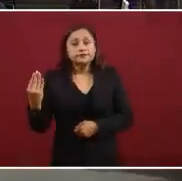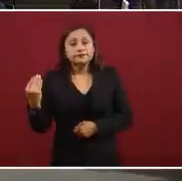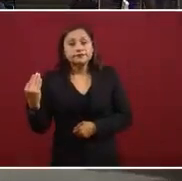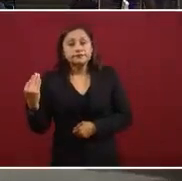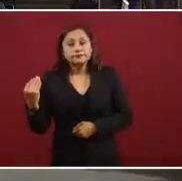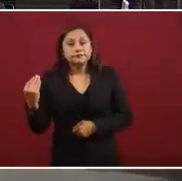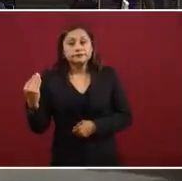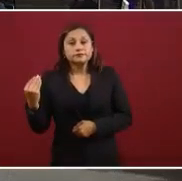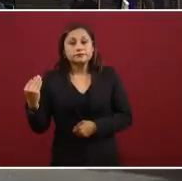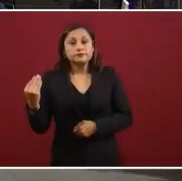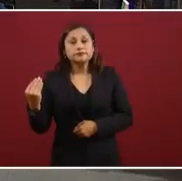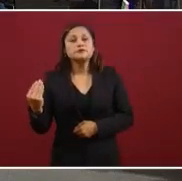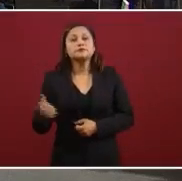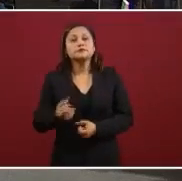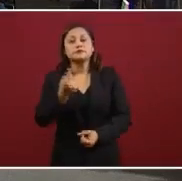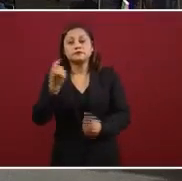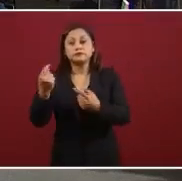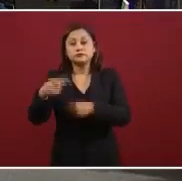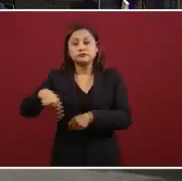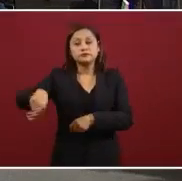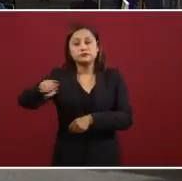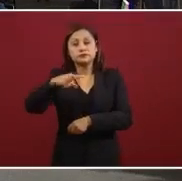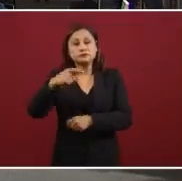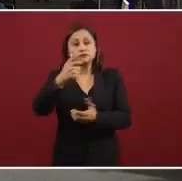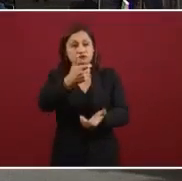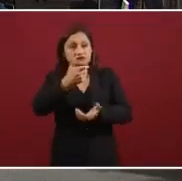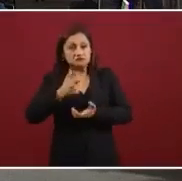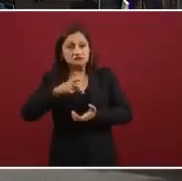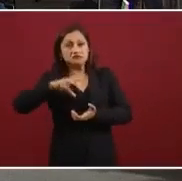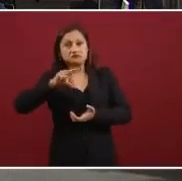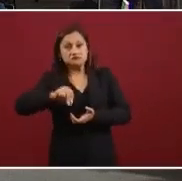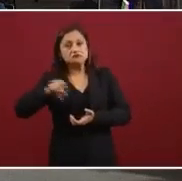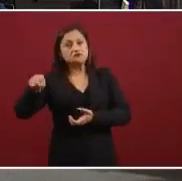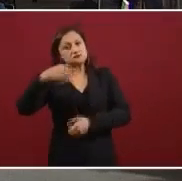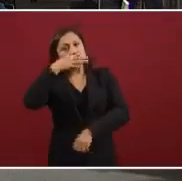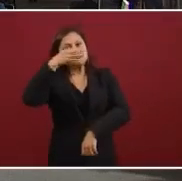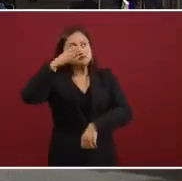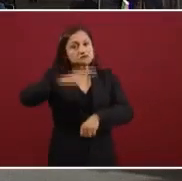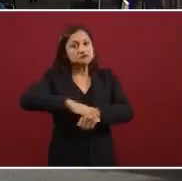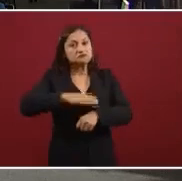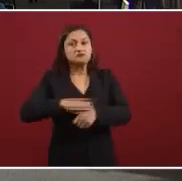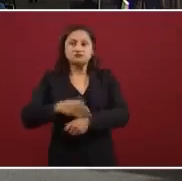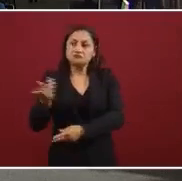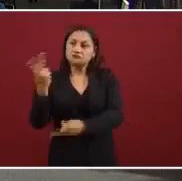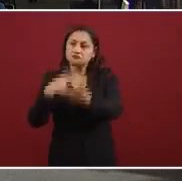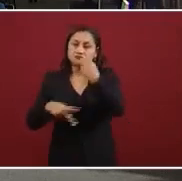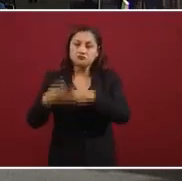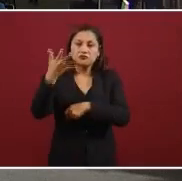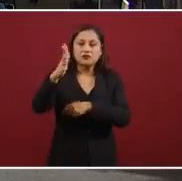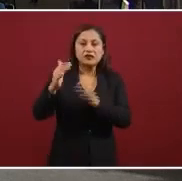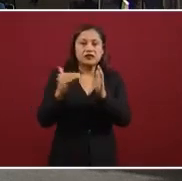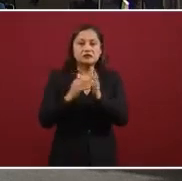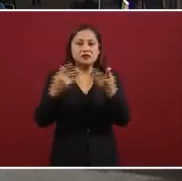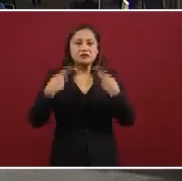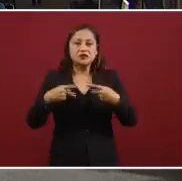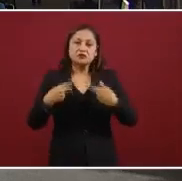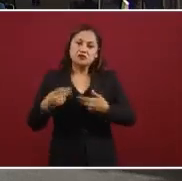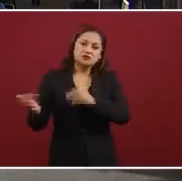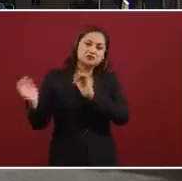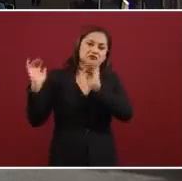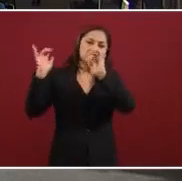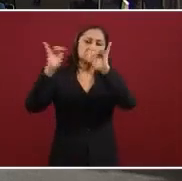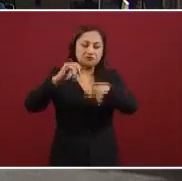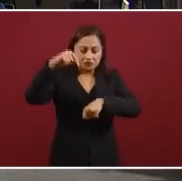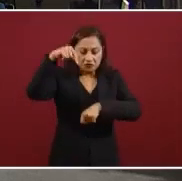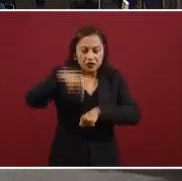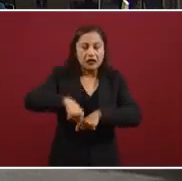Si no se les da recursos, están amenazando con pues venir con al menos 10,000 personas aquí a Palacio, por una parte, y por la otra cerrar